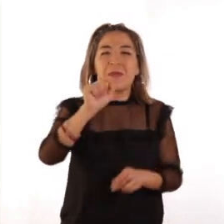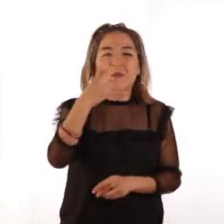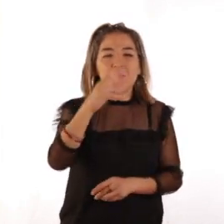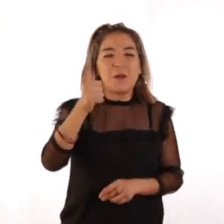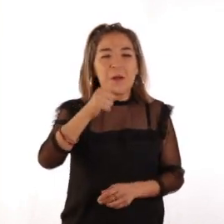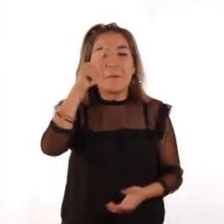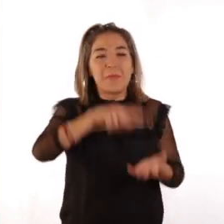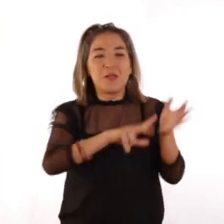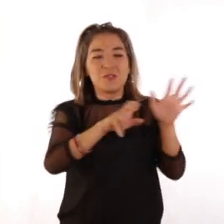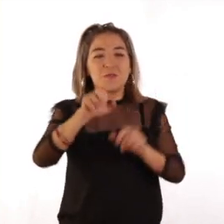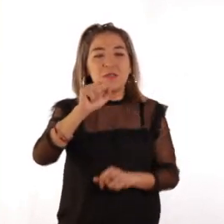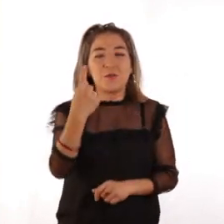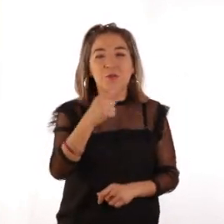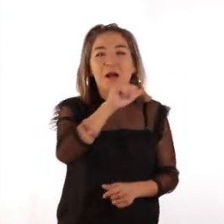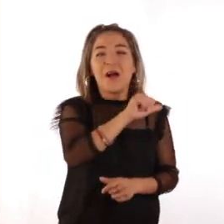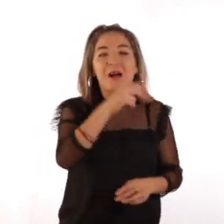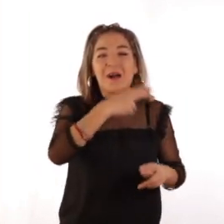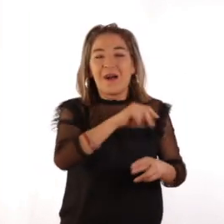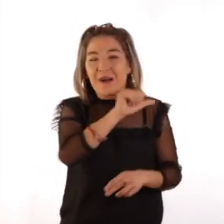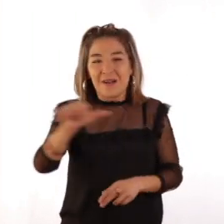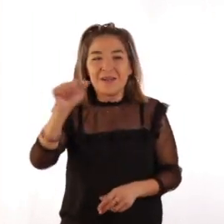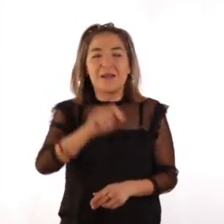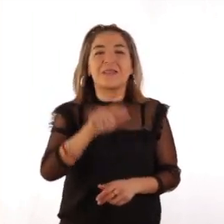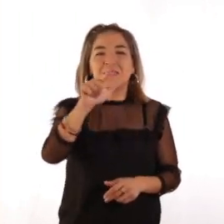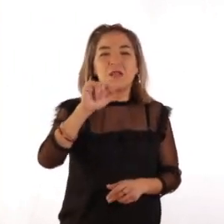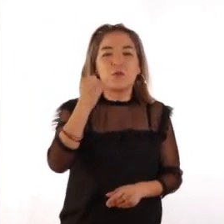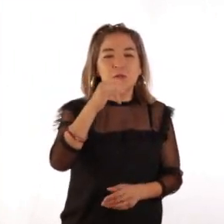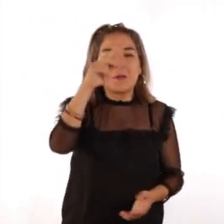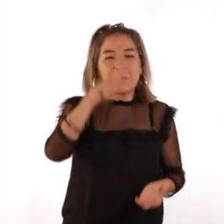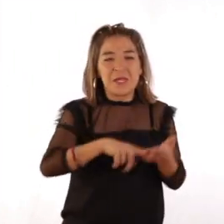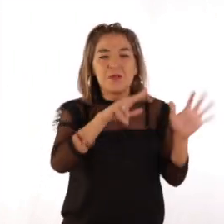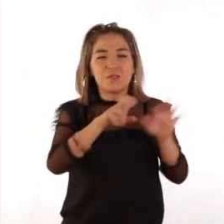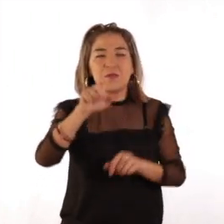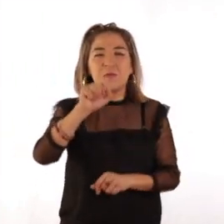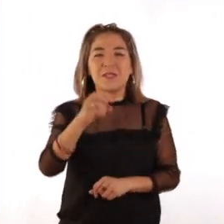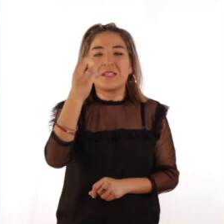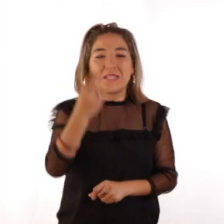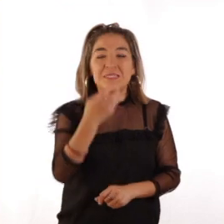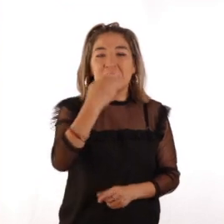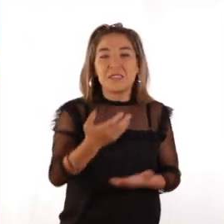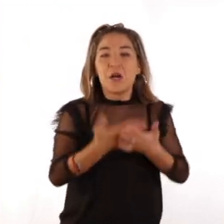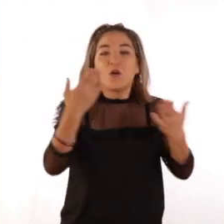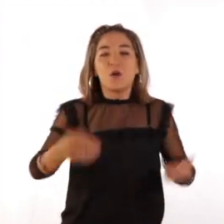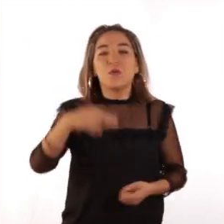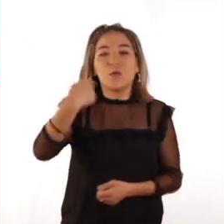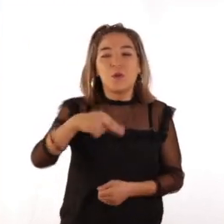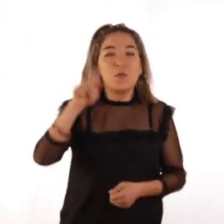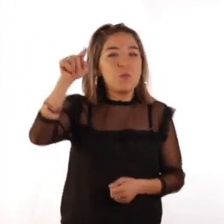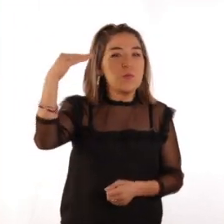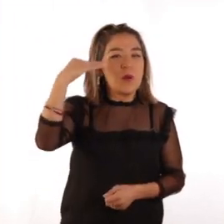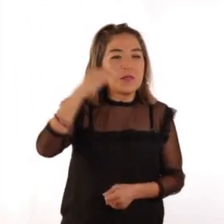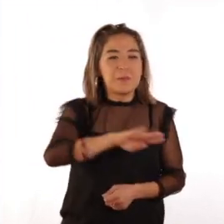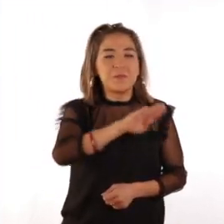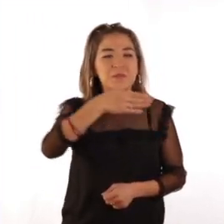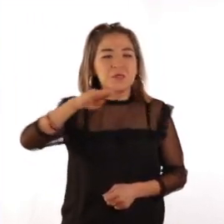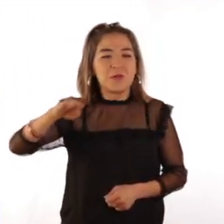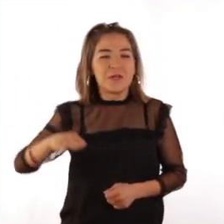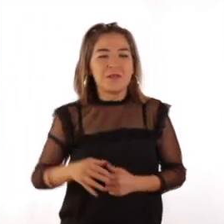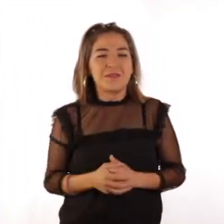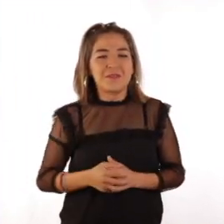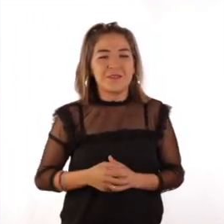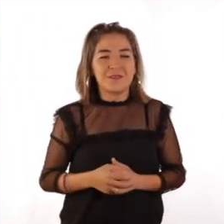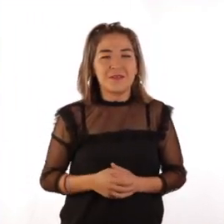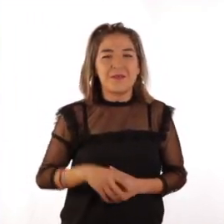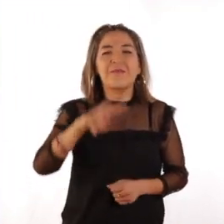24 de agosto de 1821 al 17 de junio de 1823 y que actualmente conocemos como Morelia,